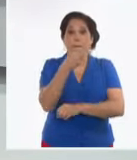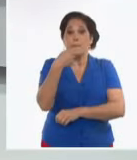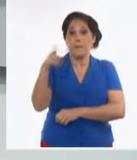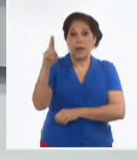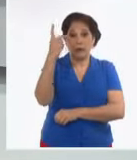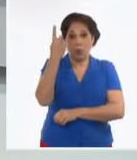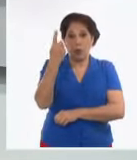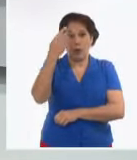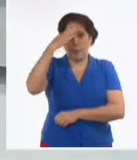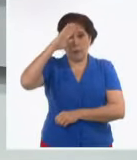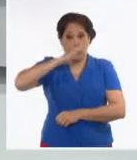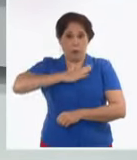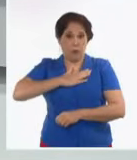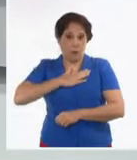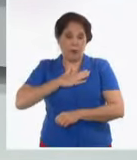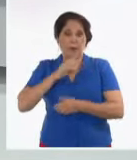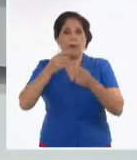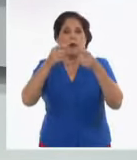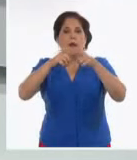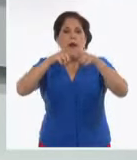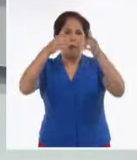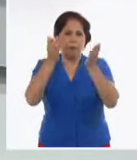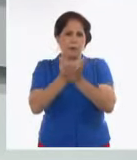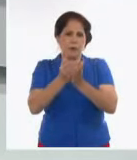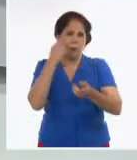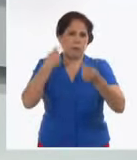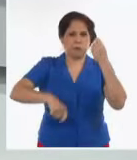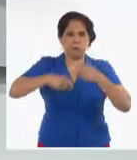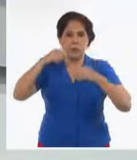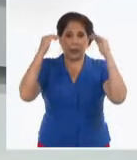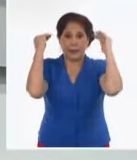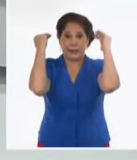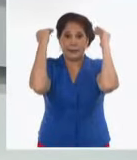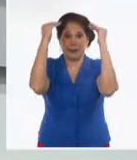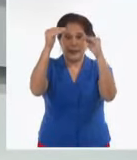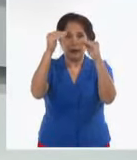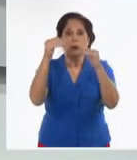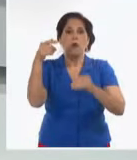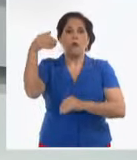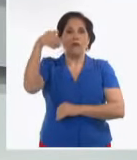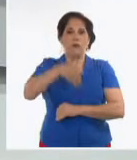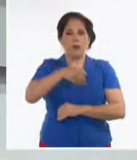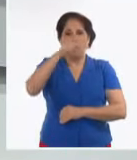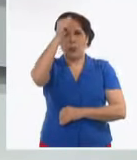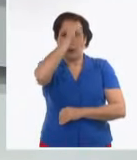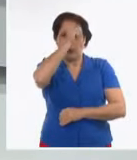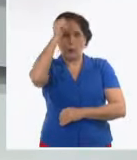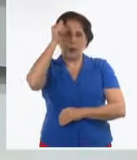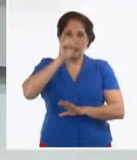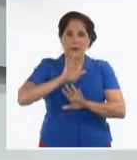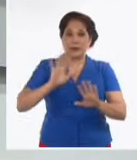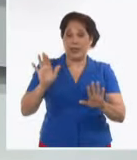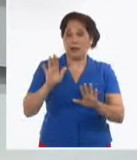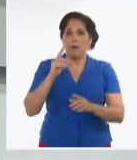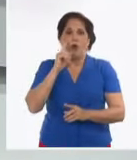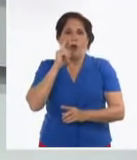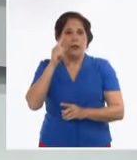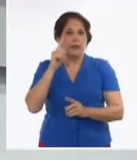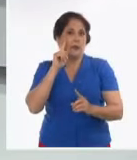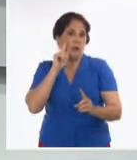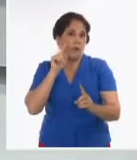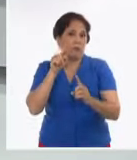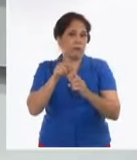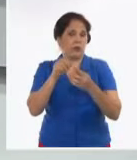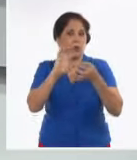de Cuba en el reciente Campeonato Mundial de Atletismo Bajo Techo, regresó este domingo a nuestro país con la mira puesta en los Juegos